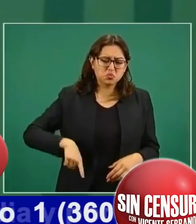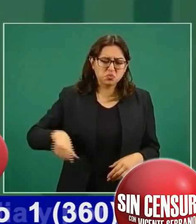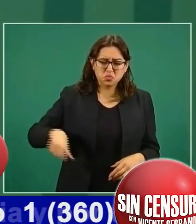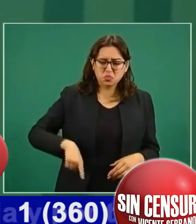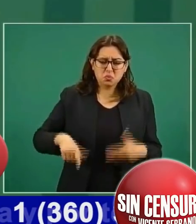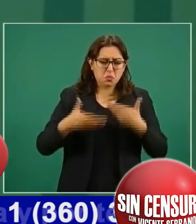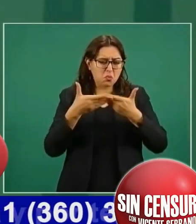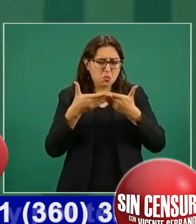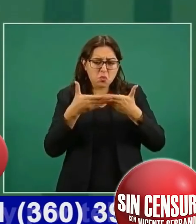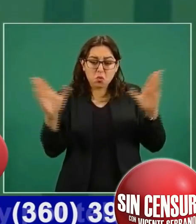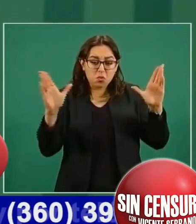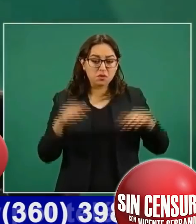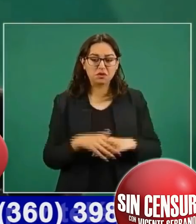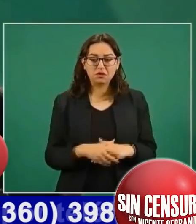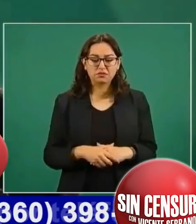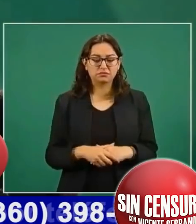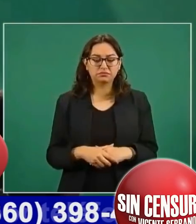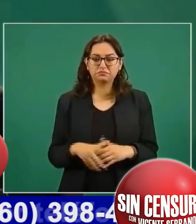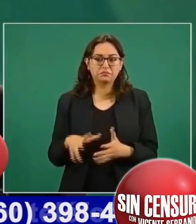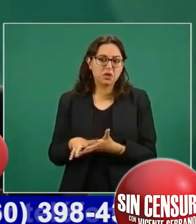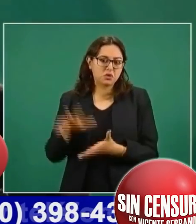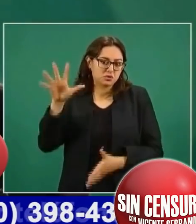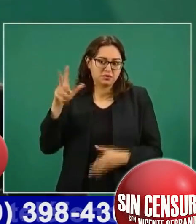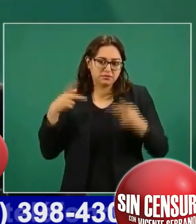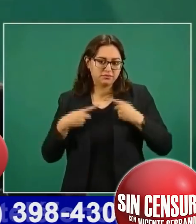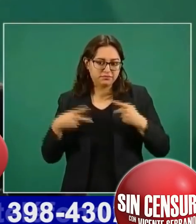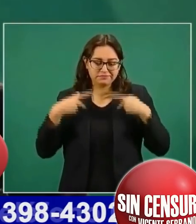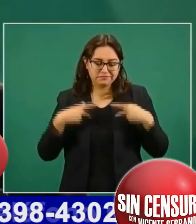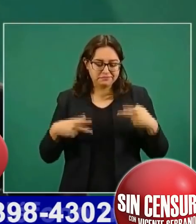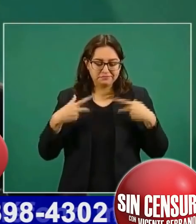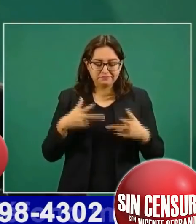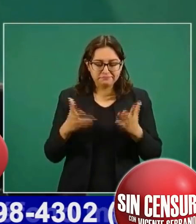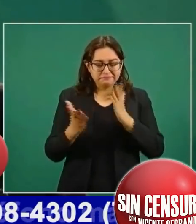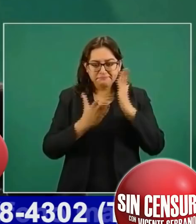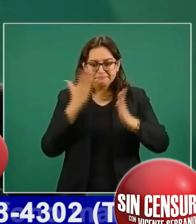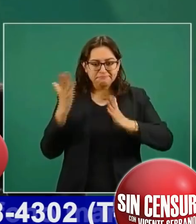como estudiamos todos, o la mayoría,